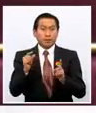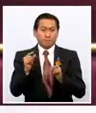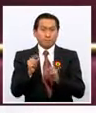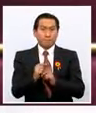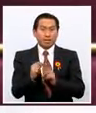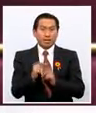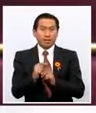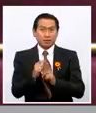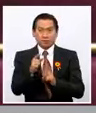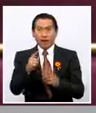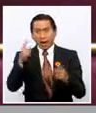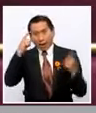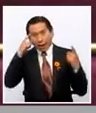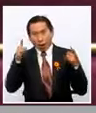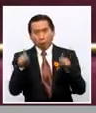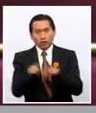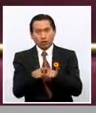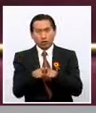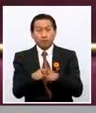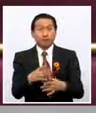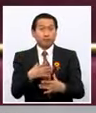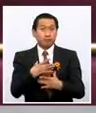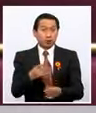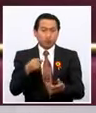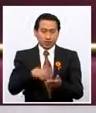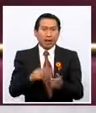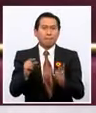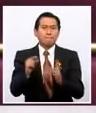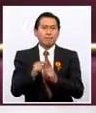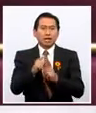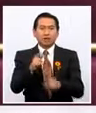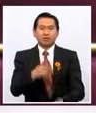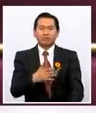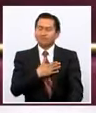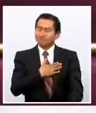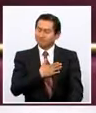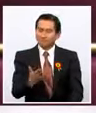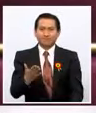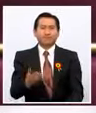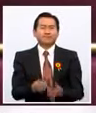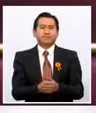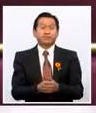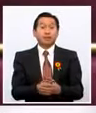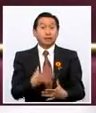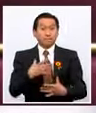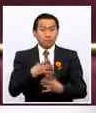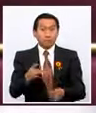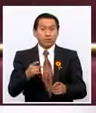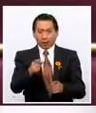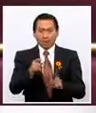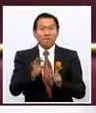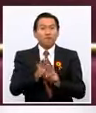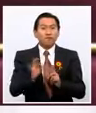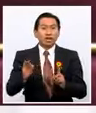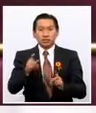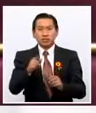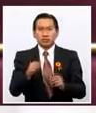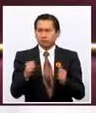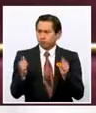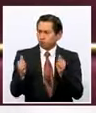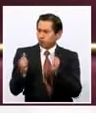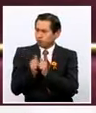palabra acuerdo me gusta la palabra generosidad me gusta la frase codo a codo